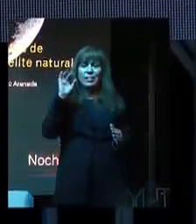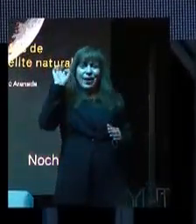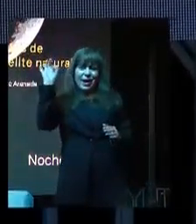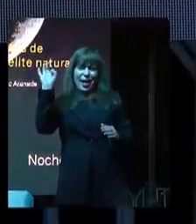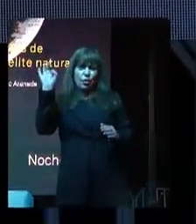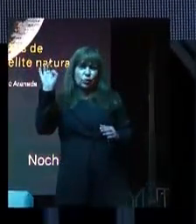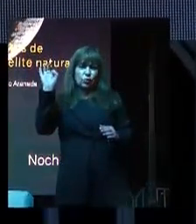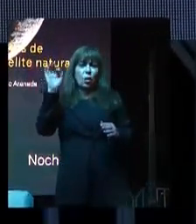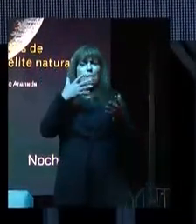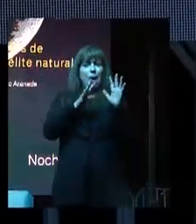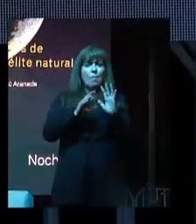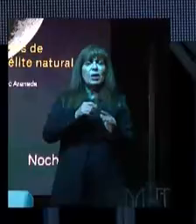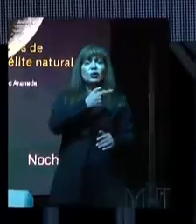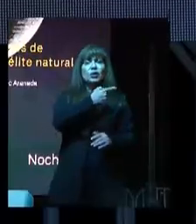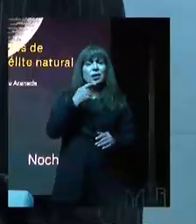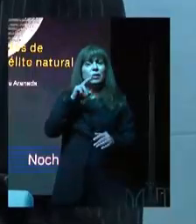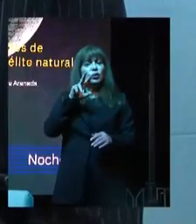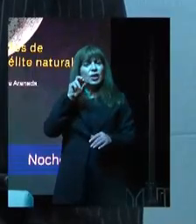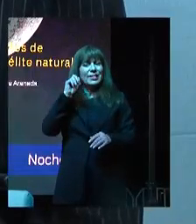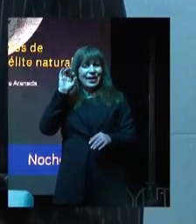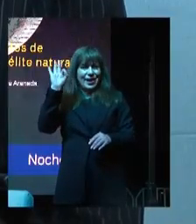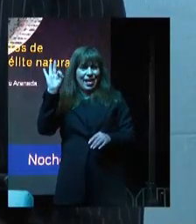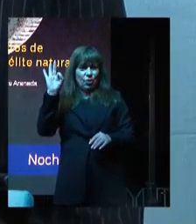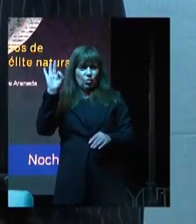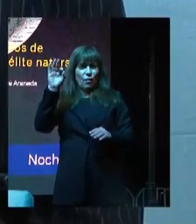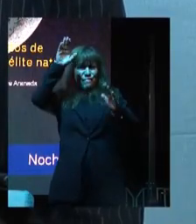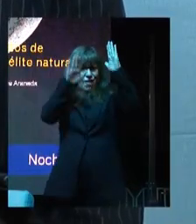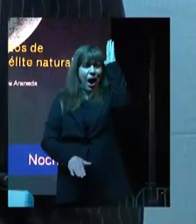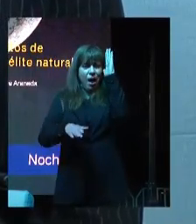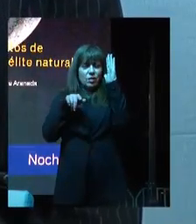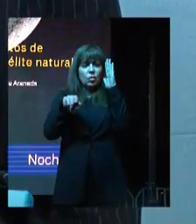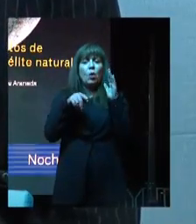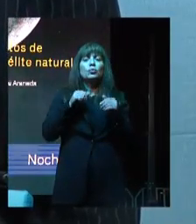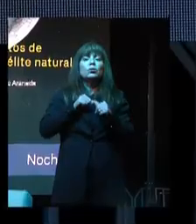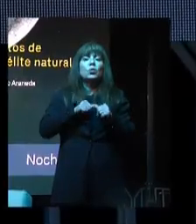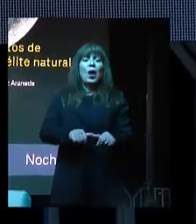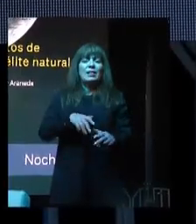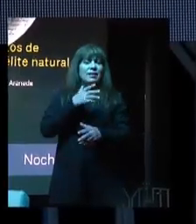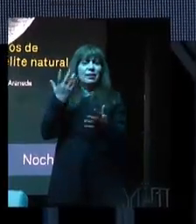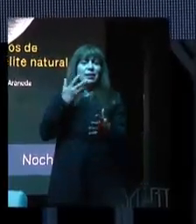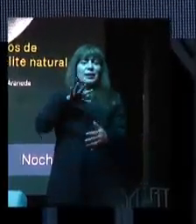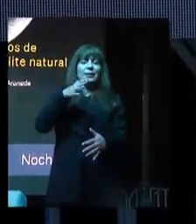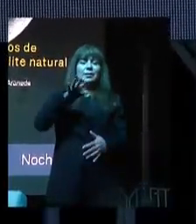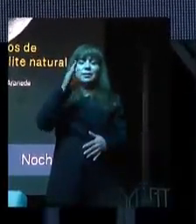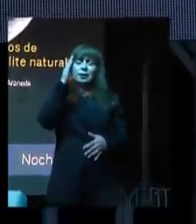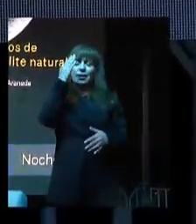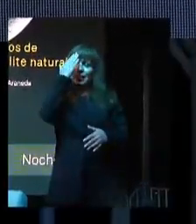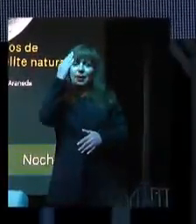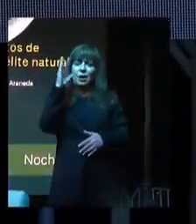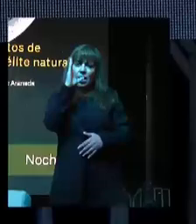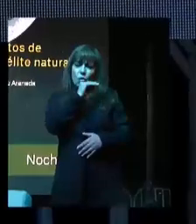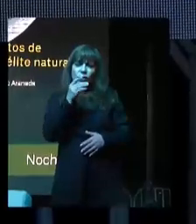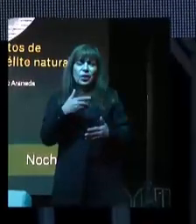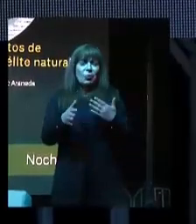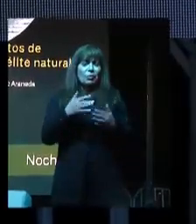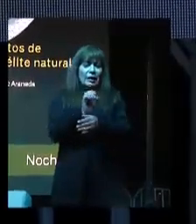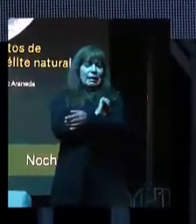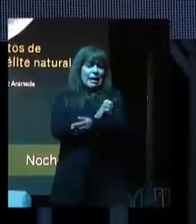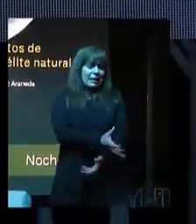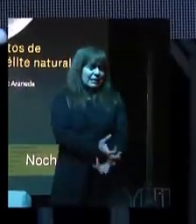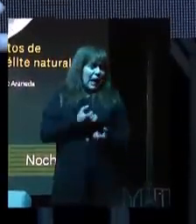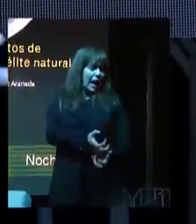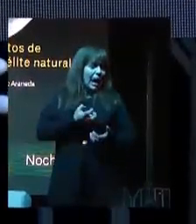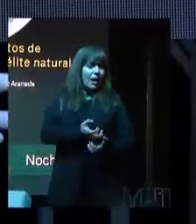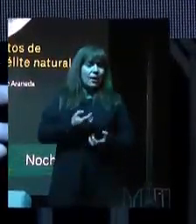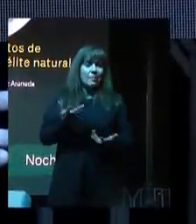grados bajo cero. Y entonces, durante esos 15 días de noche, ¿de dónde sacan energía? Por